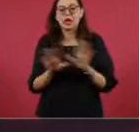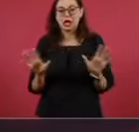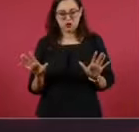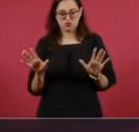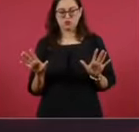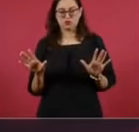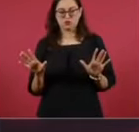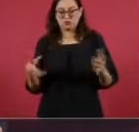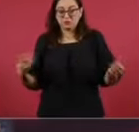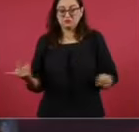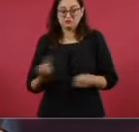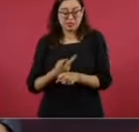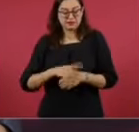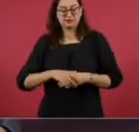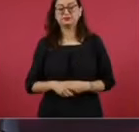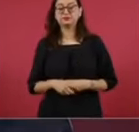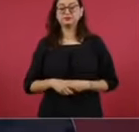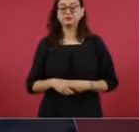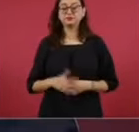cuando ellos dominaban